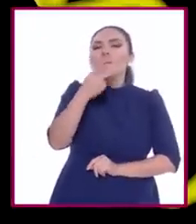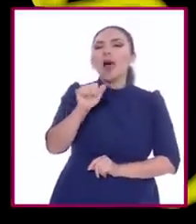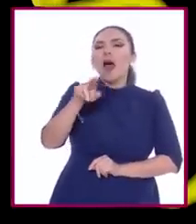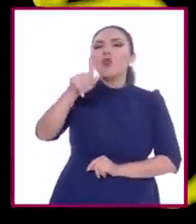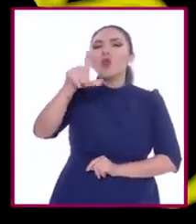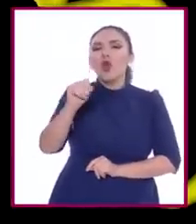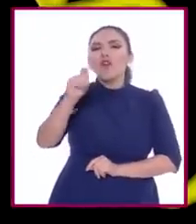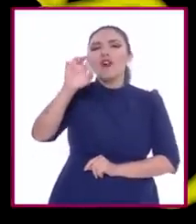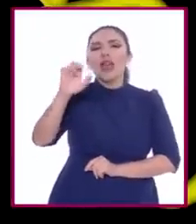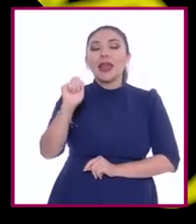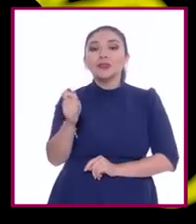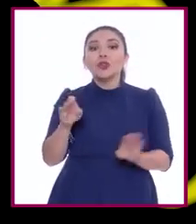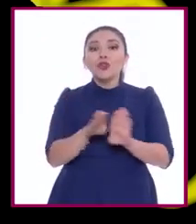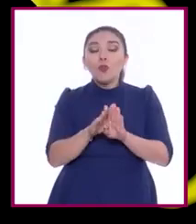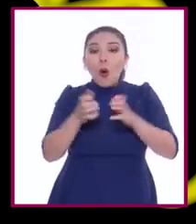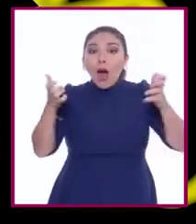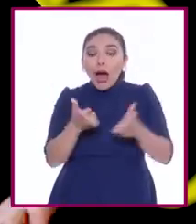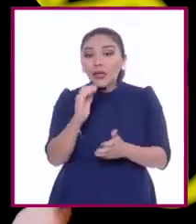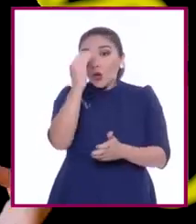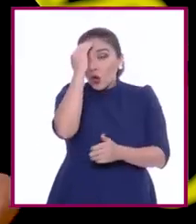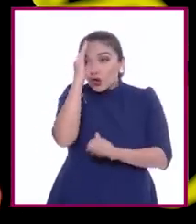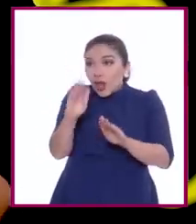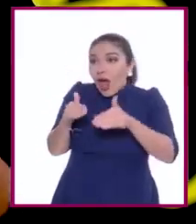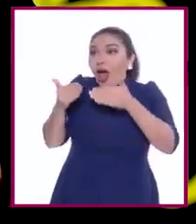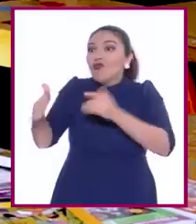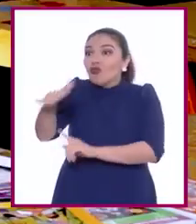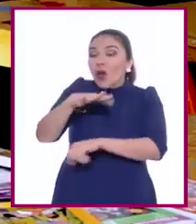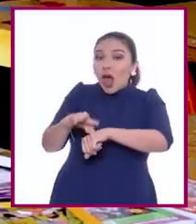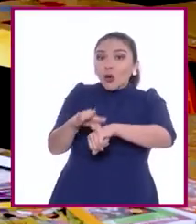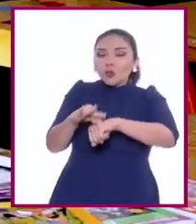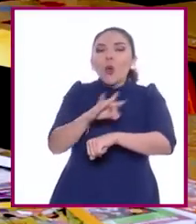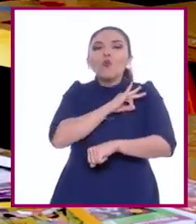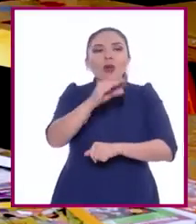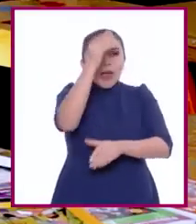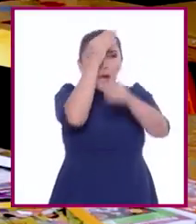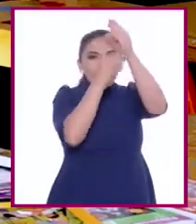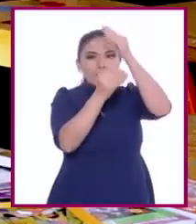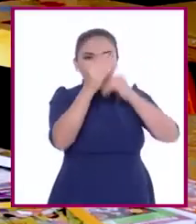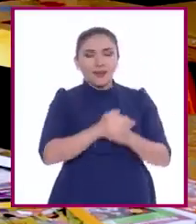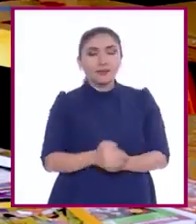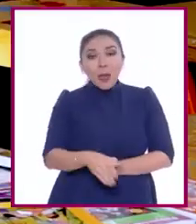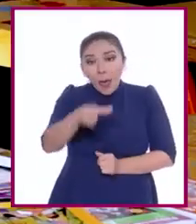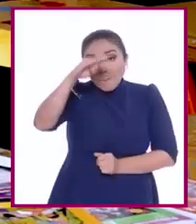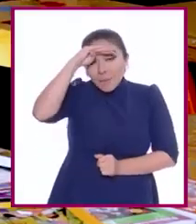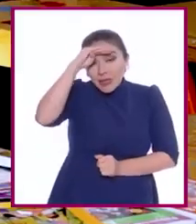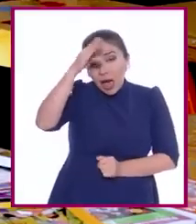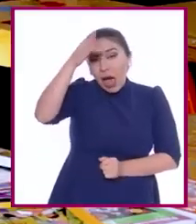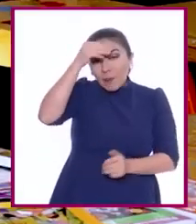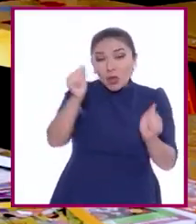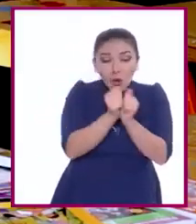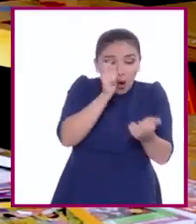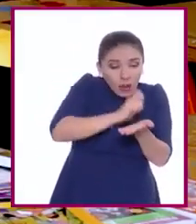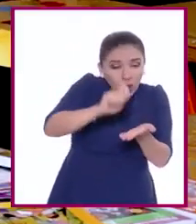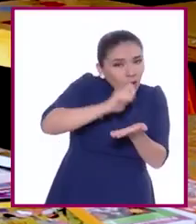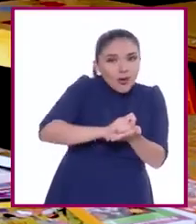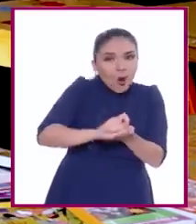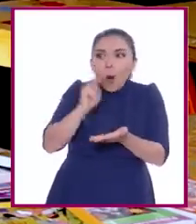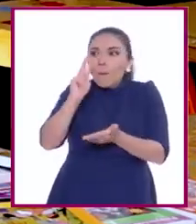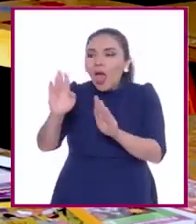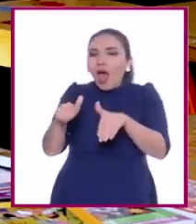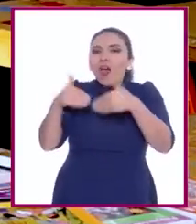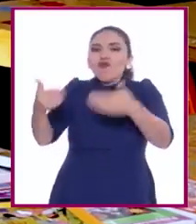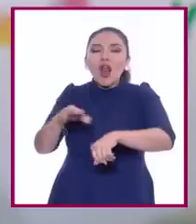Freire, la alfabetización hacia el mundo se hace desde la realidad. Entonces no es una lectura desde la lectoescritura, es una lectura de